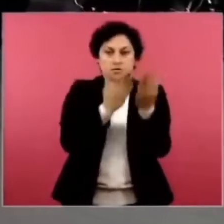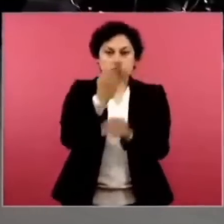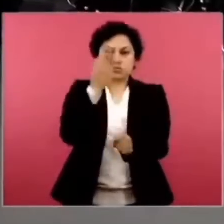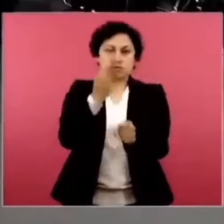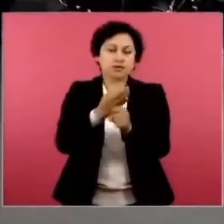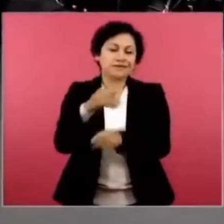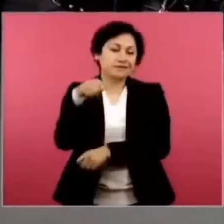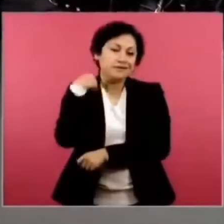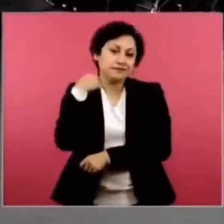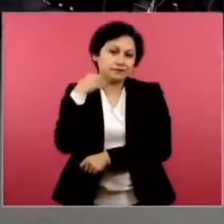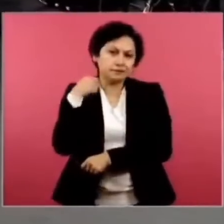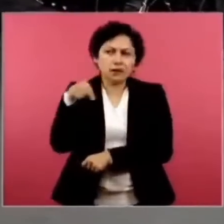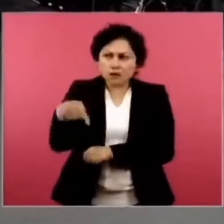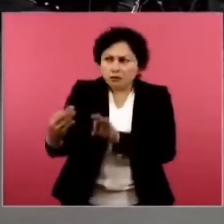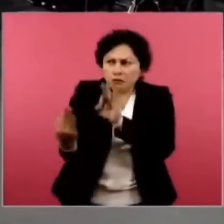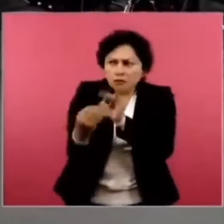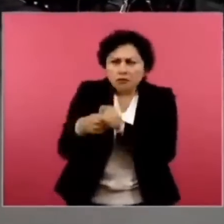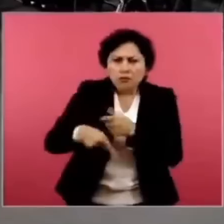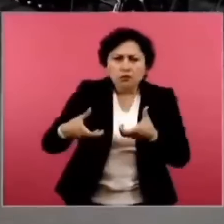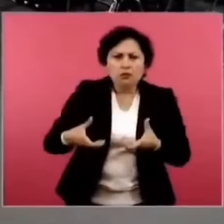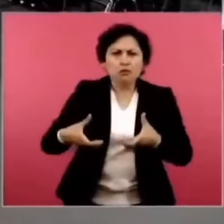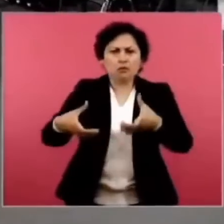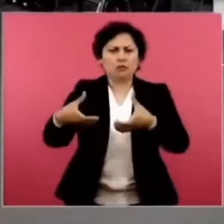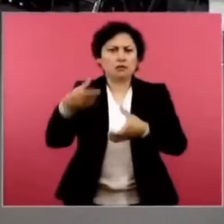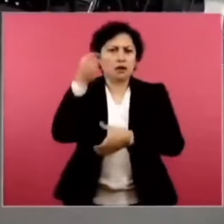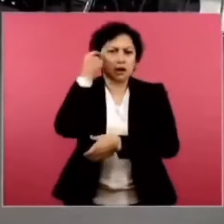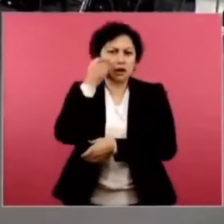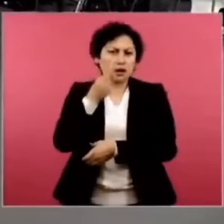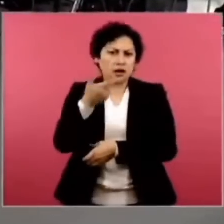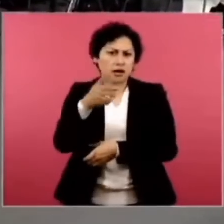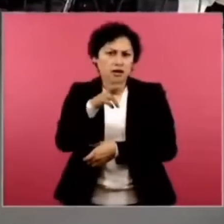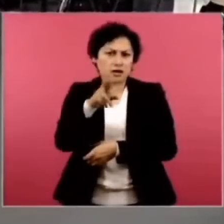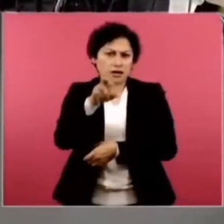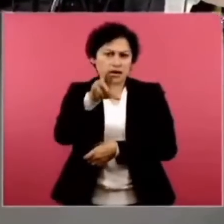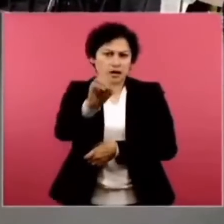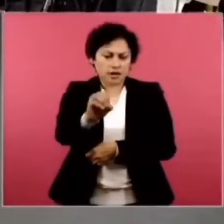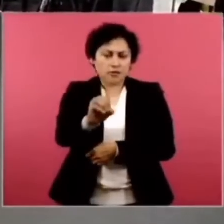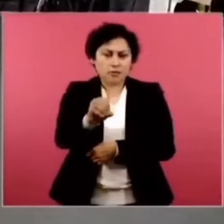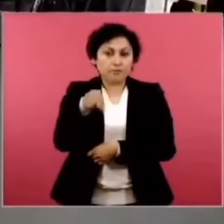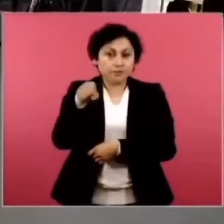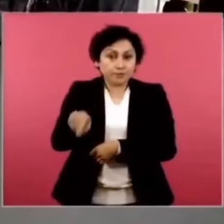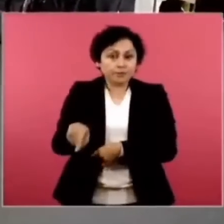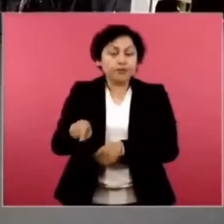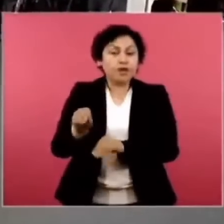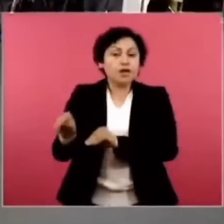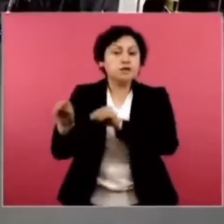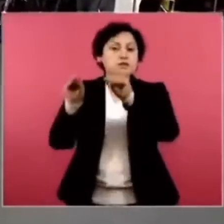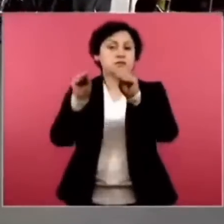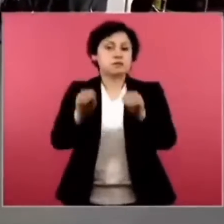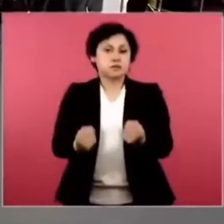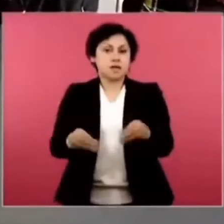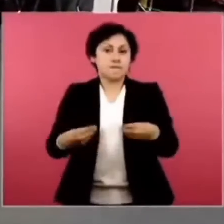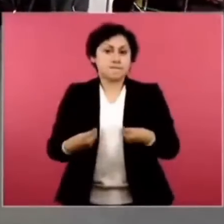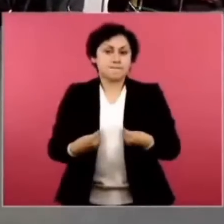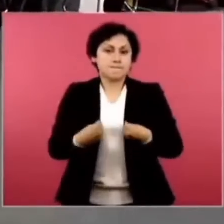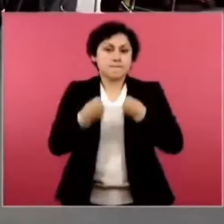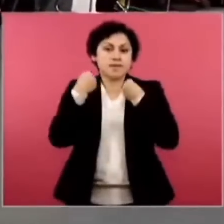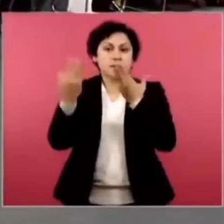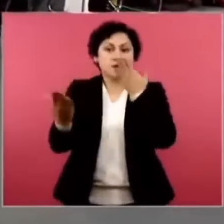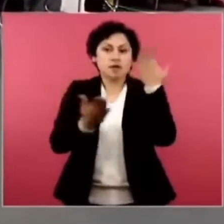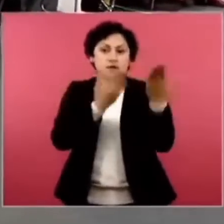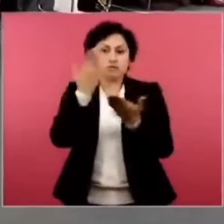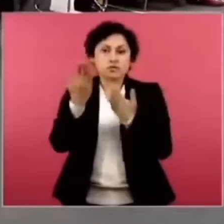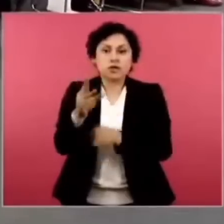en la colonia Guerrero. Ahí vivíamos 80 estudiantes. Imagínense,